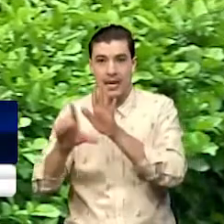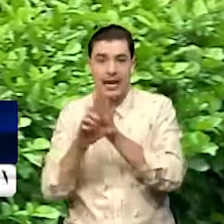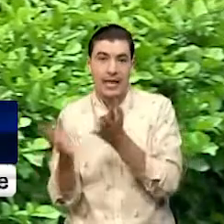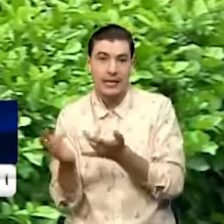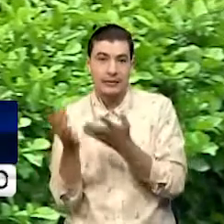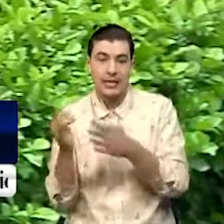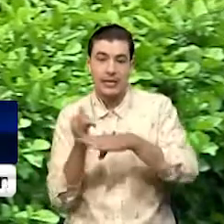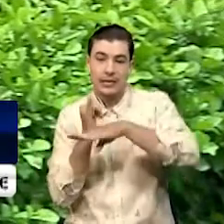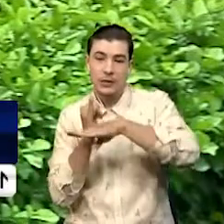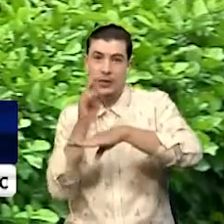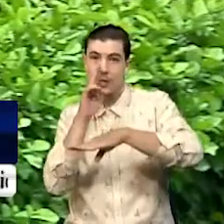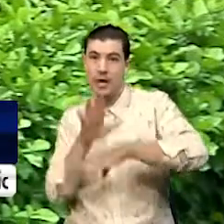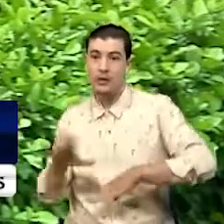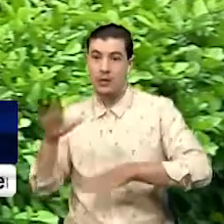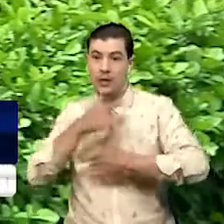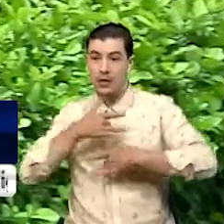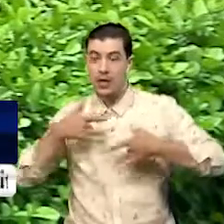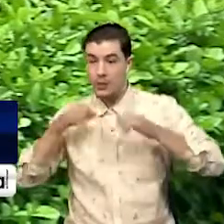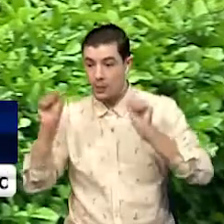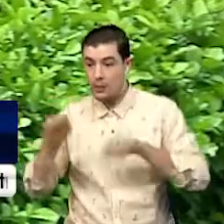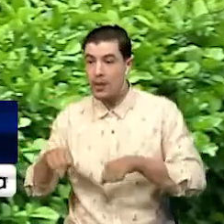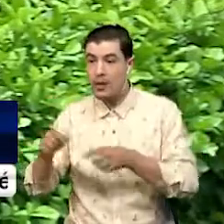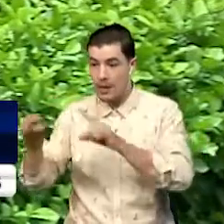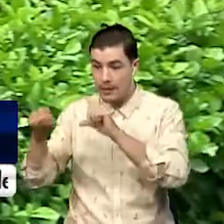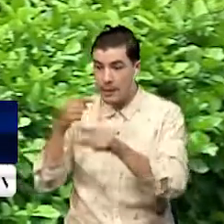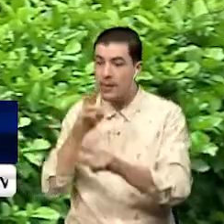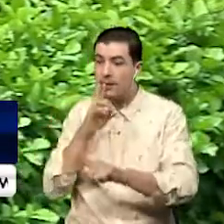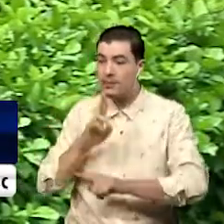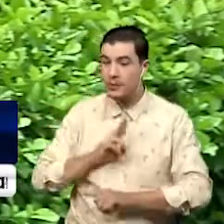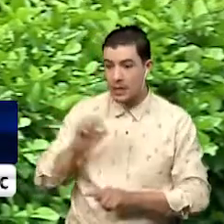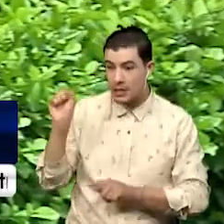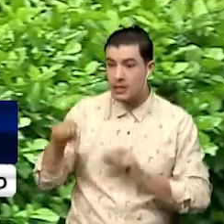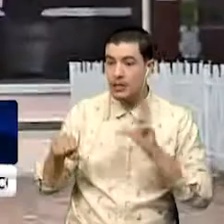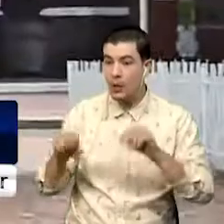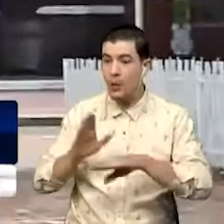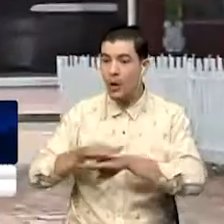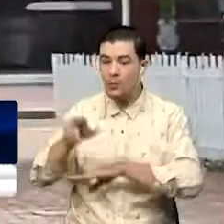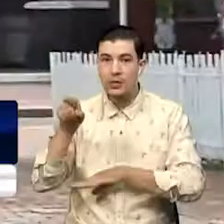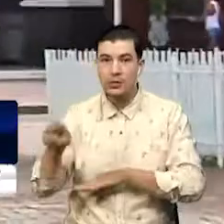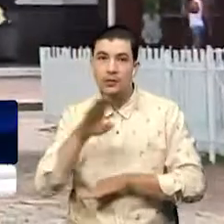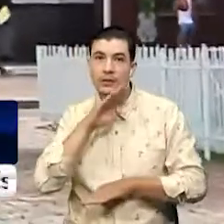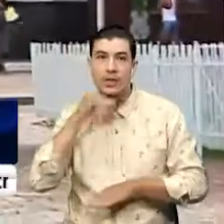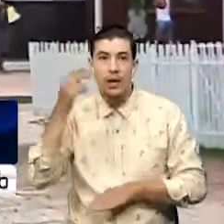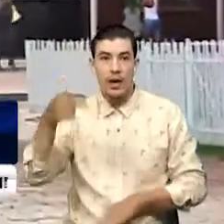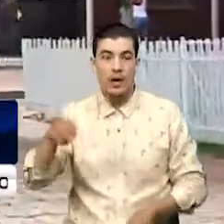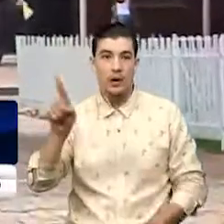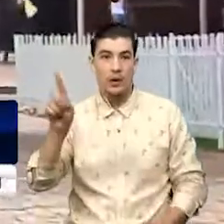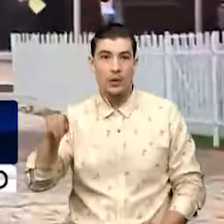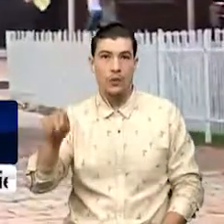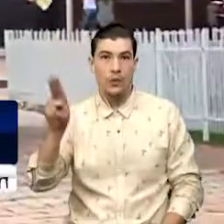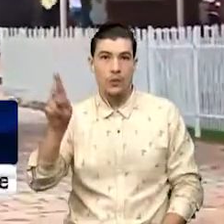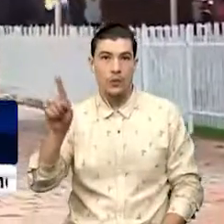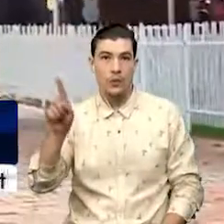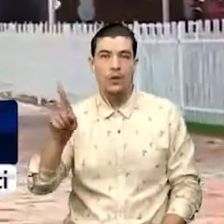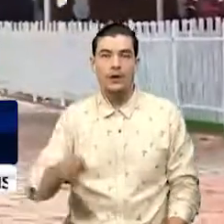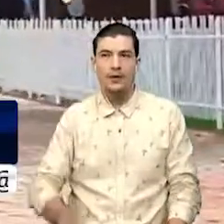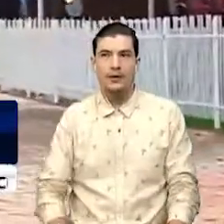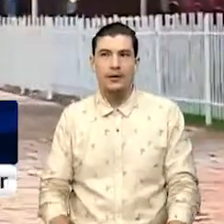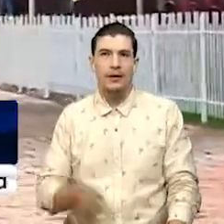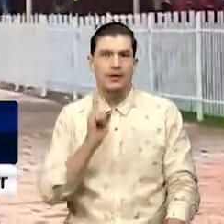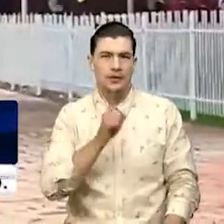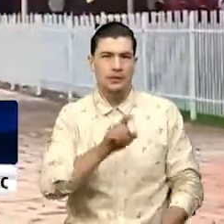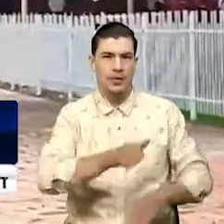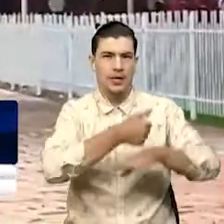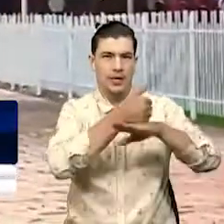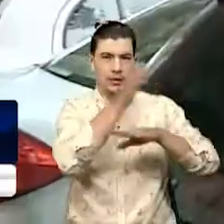nacional de la salud para confirmar este caso en la capital nortesantandereana por otra parte el gerente del hospital universitario